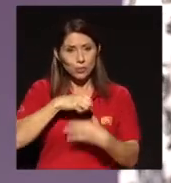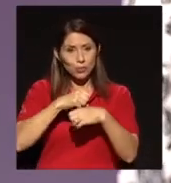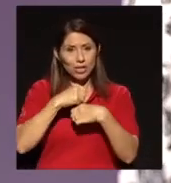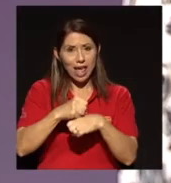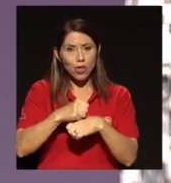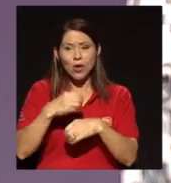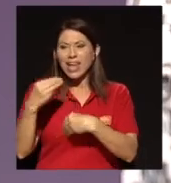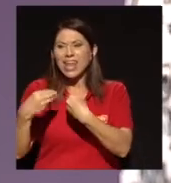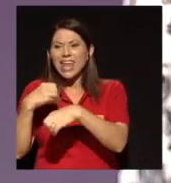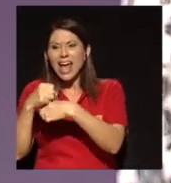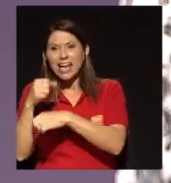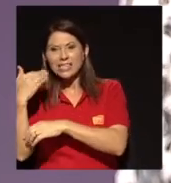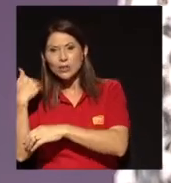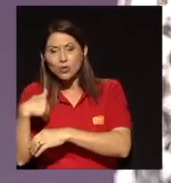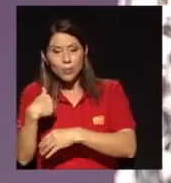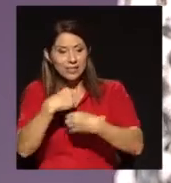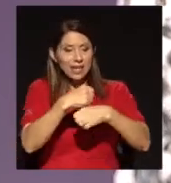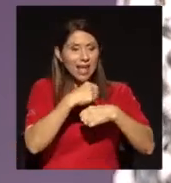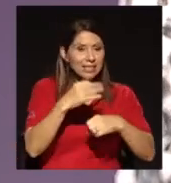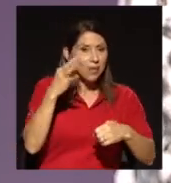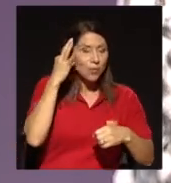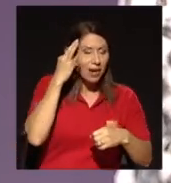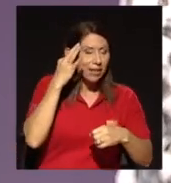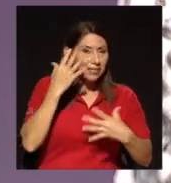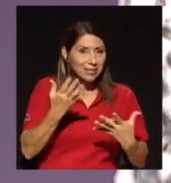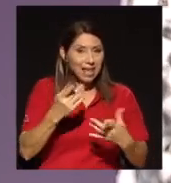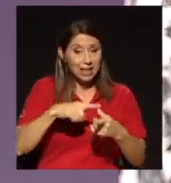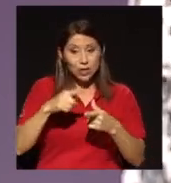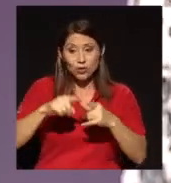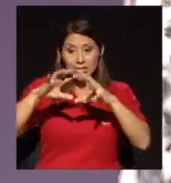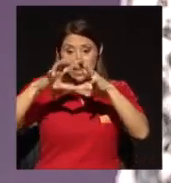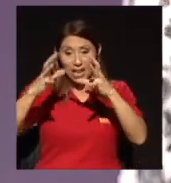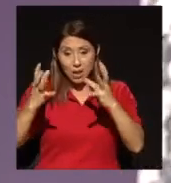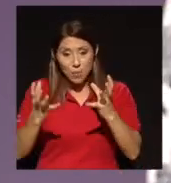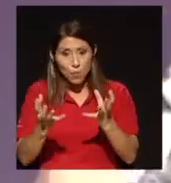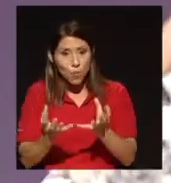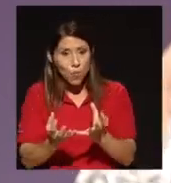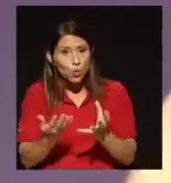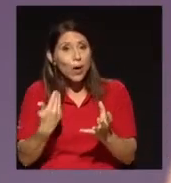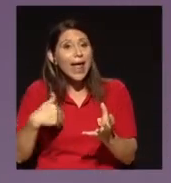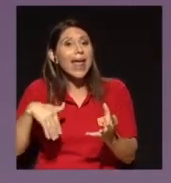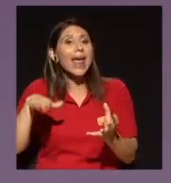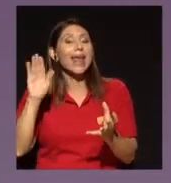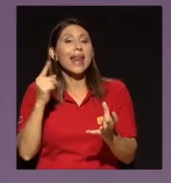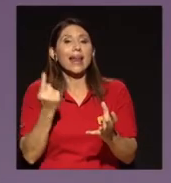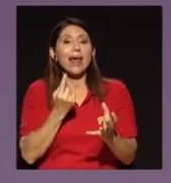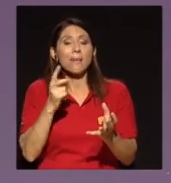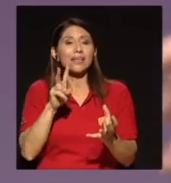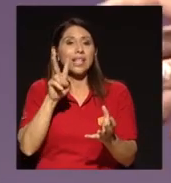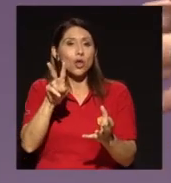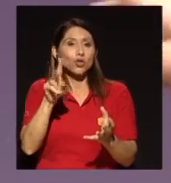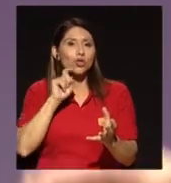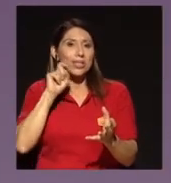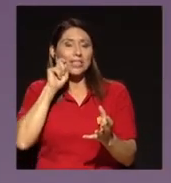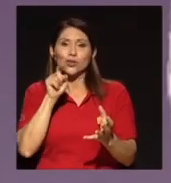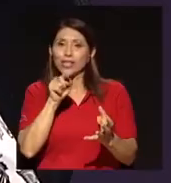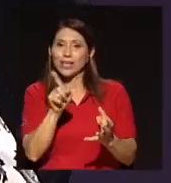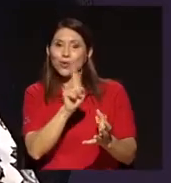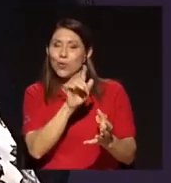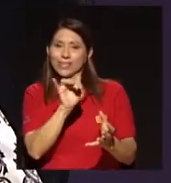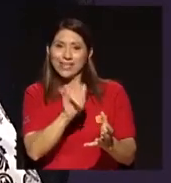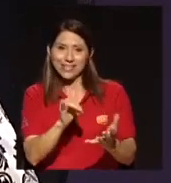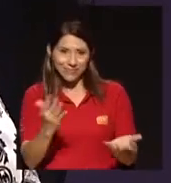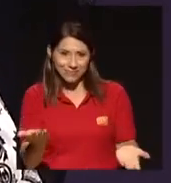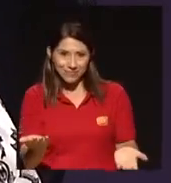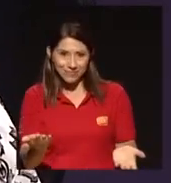Y entonces resulta que el mundo era nada más de dos, de dos sexos, ¿verdad? Y eso no es así. Exacto, ¿verdad? Nancy. Tal